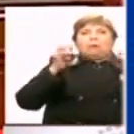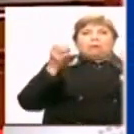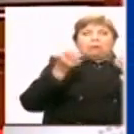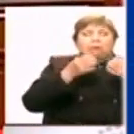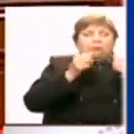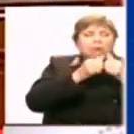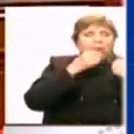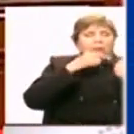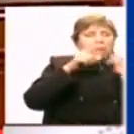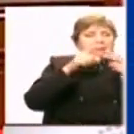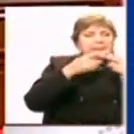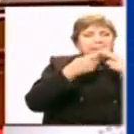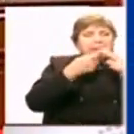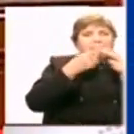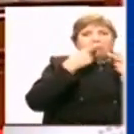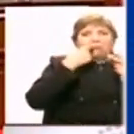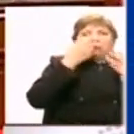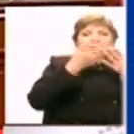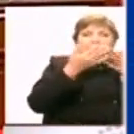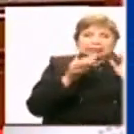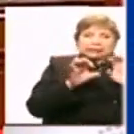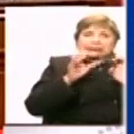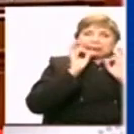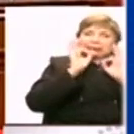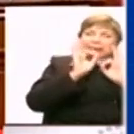partido político